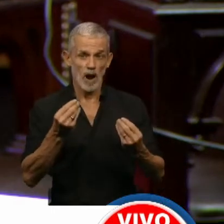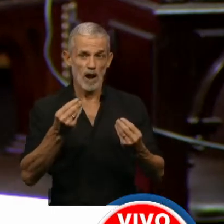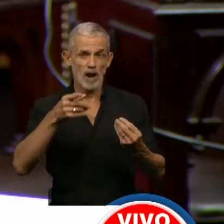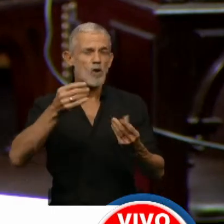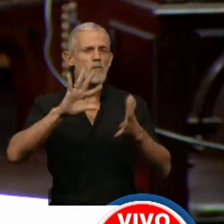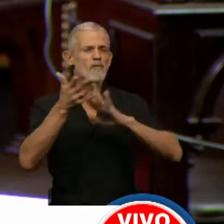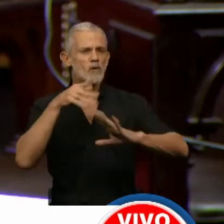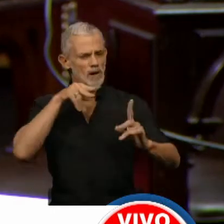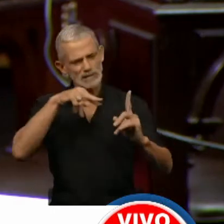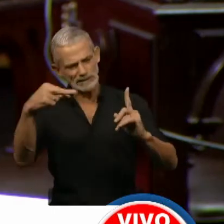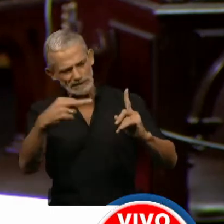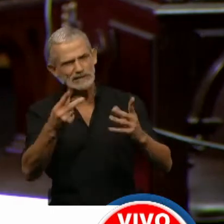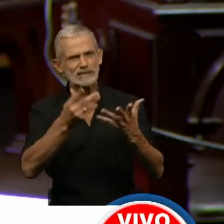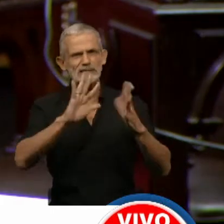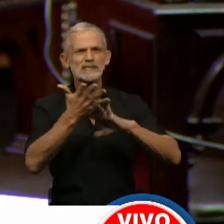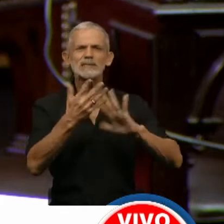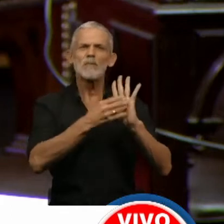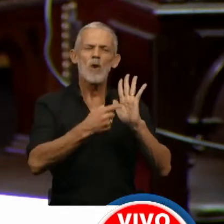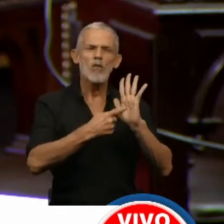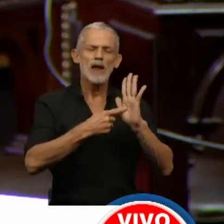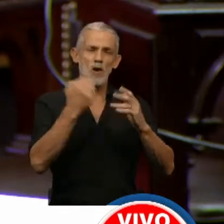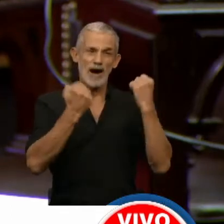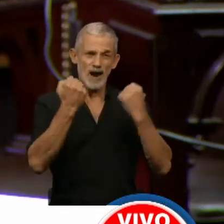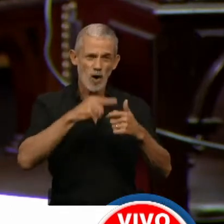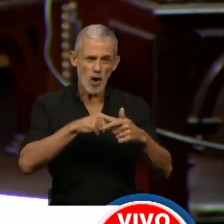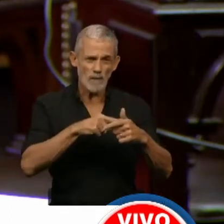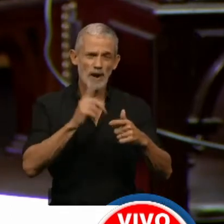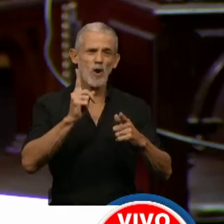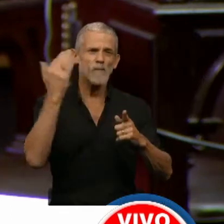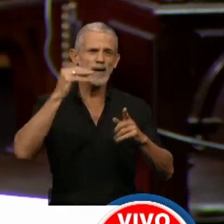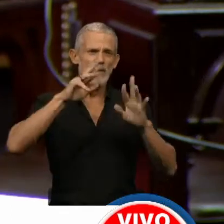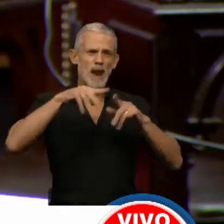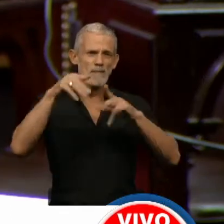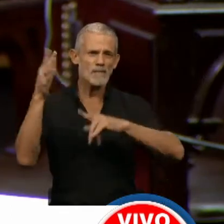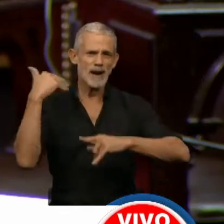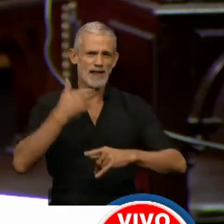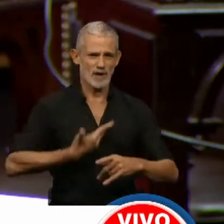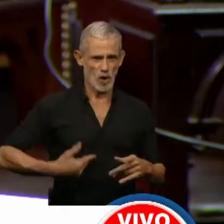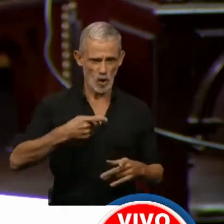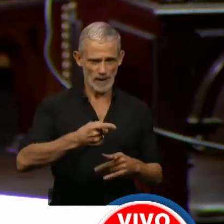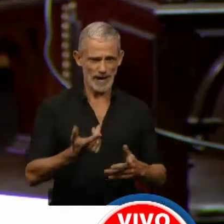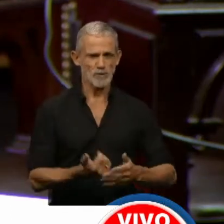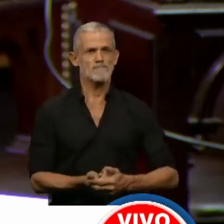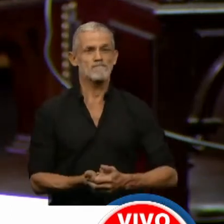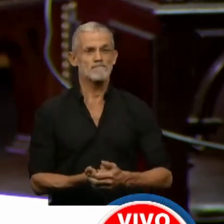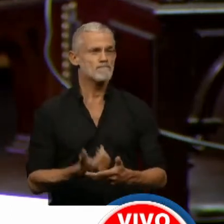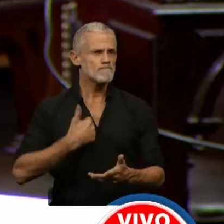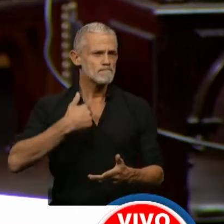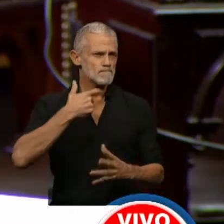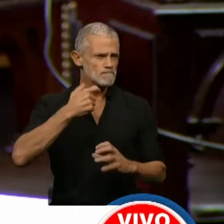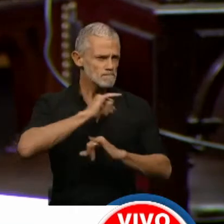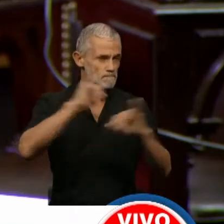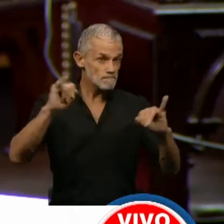cómo miramos o cómo enfocamos el modelo económico que llevábamos adelante en nuestra gestión. Y quiero